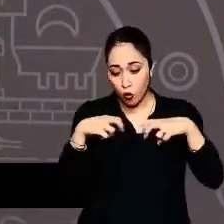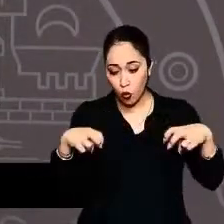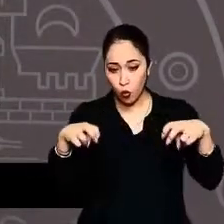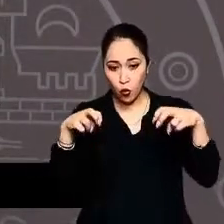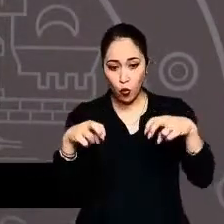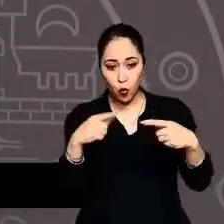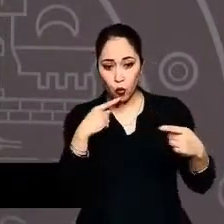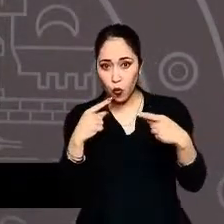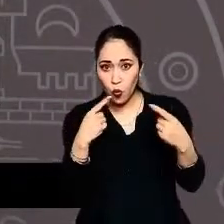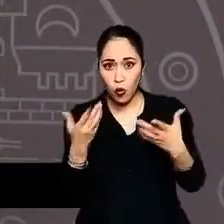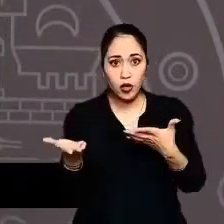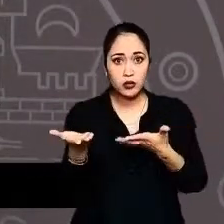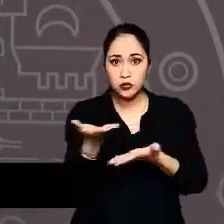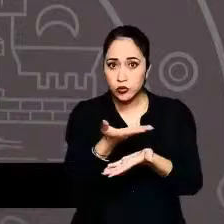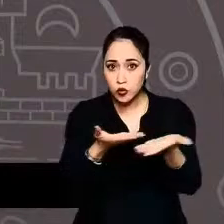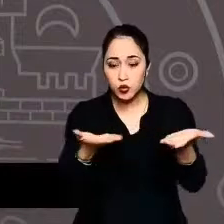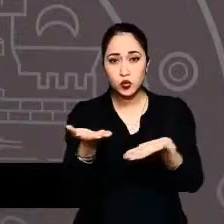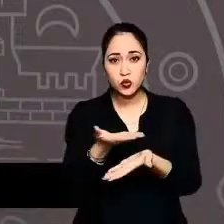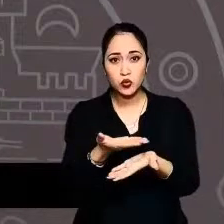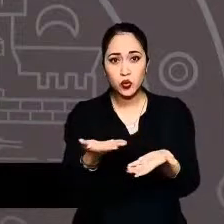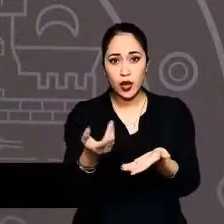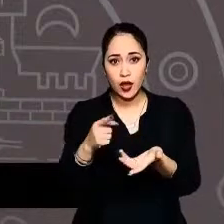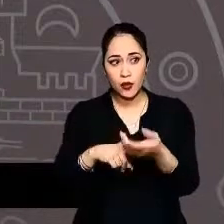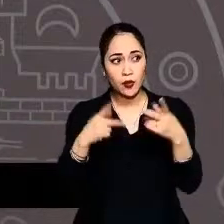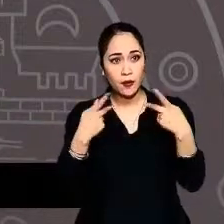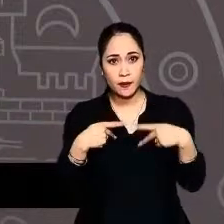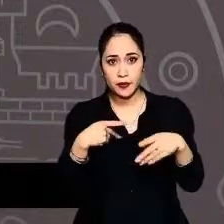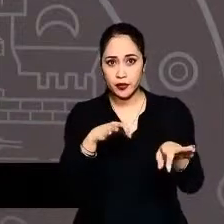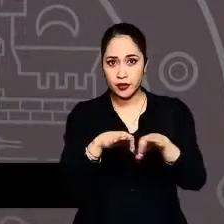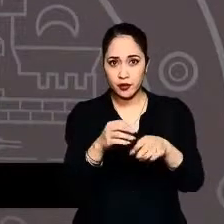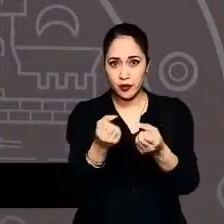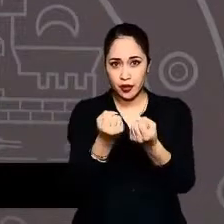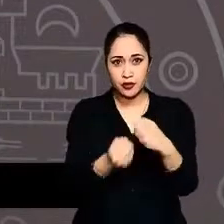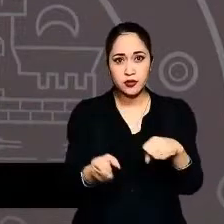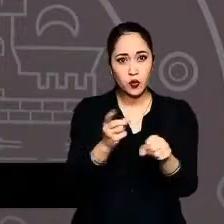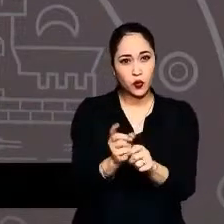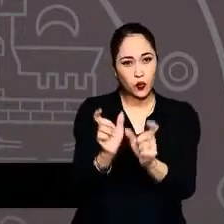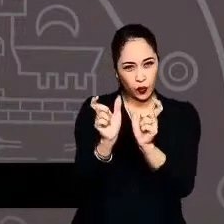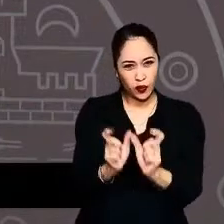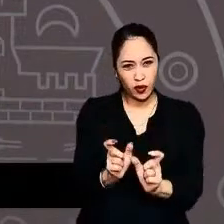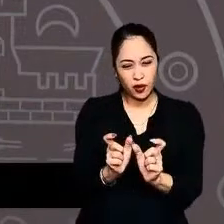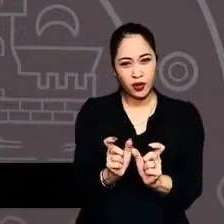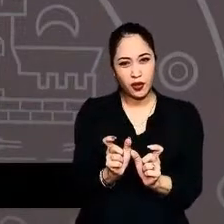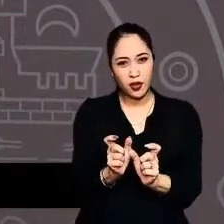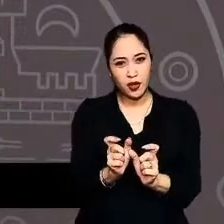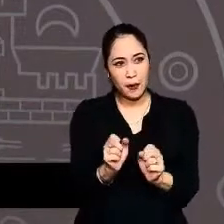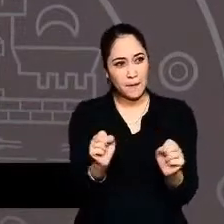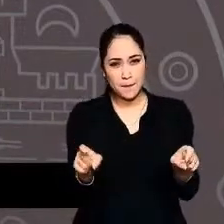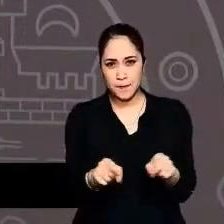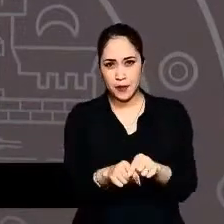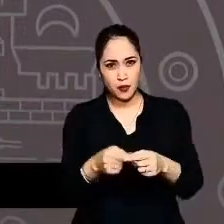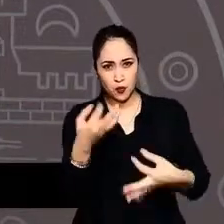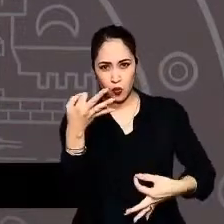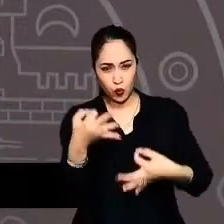la capacitación de nuestro personal de seguridad y judicial.